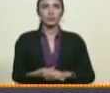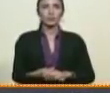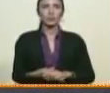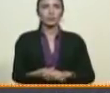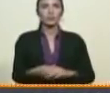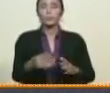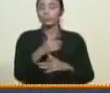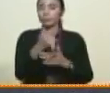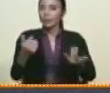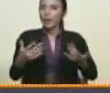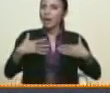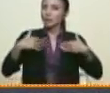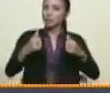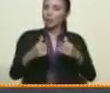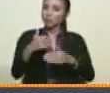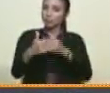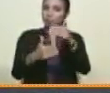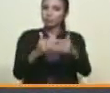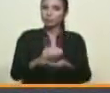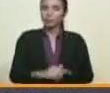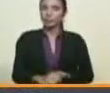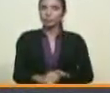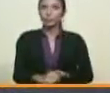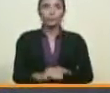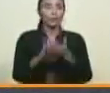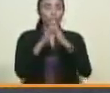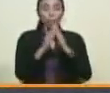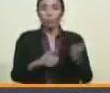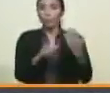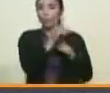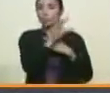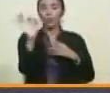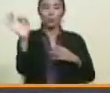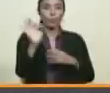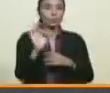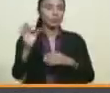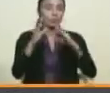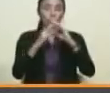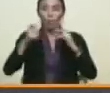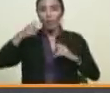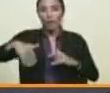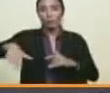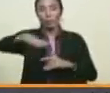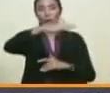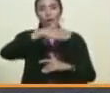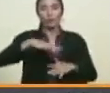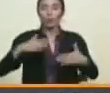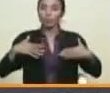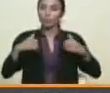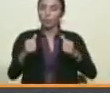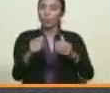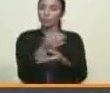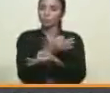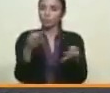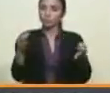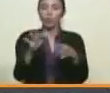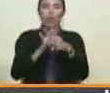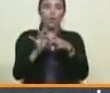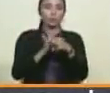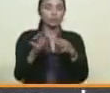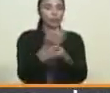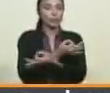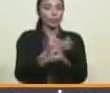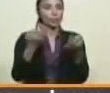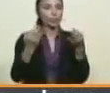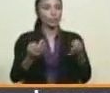2025 de salud tiene que ser cobertura 100% a toda la población funcionamiento 100%